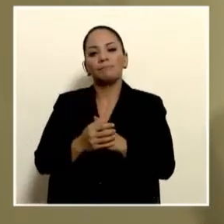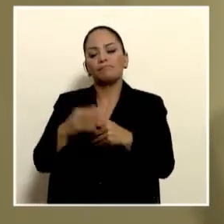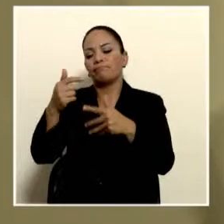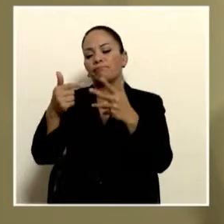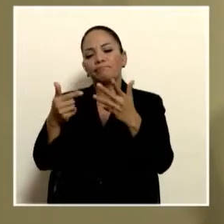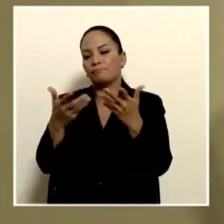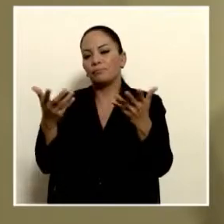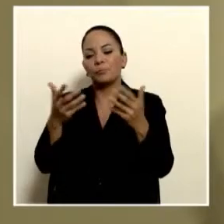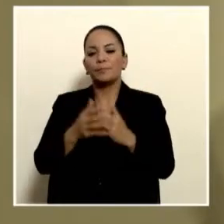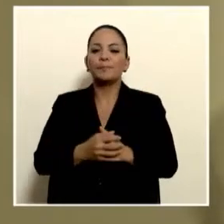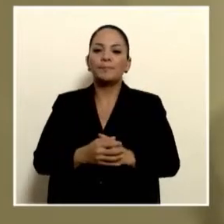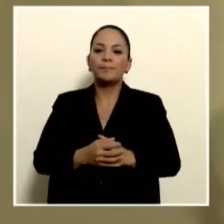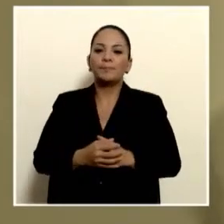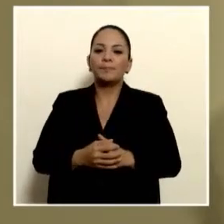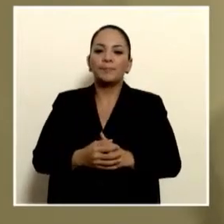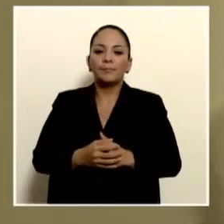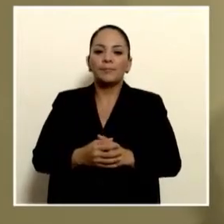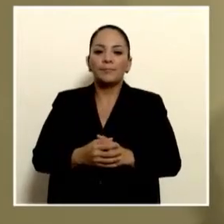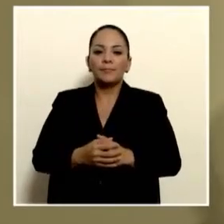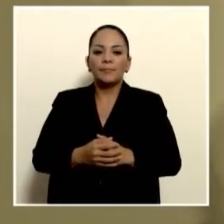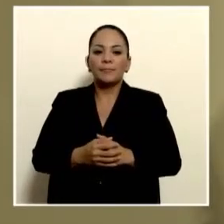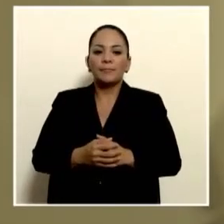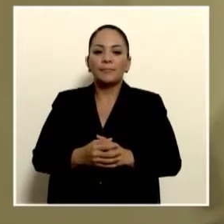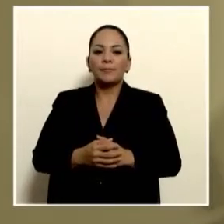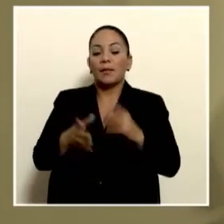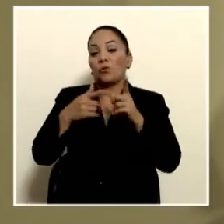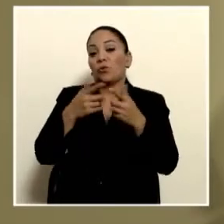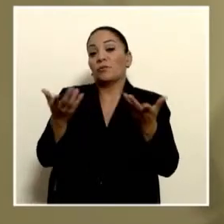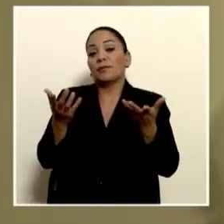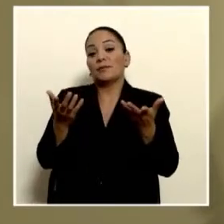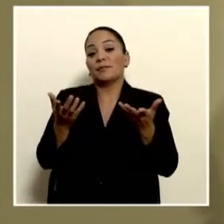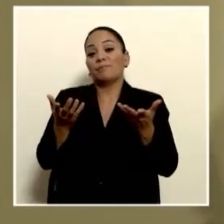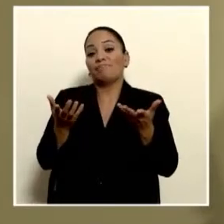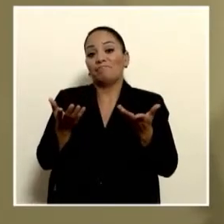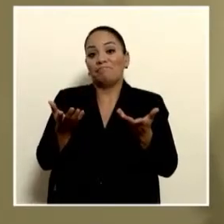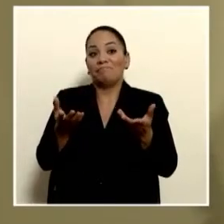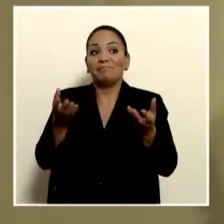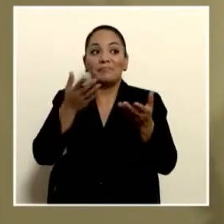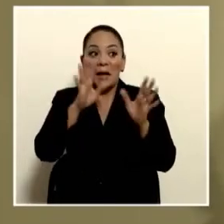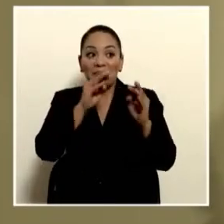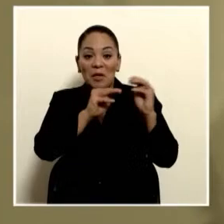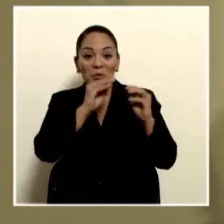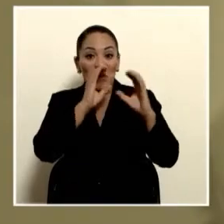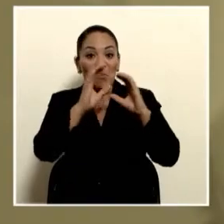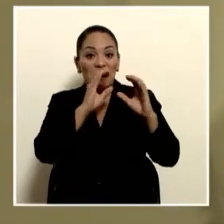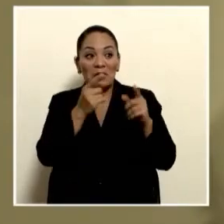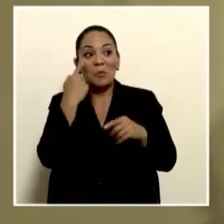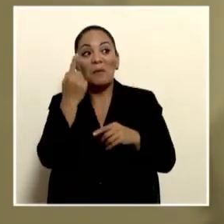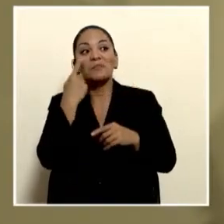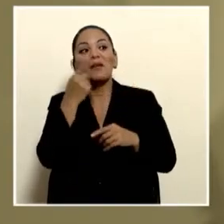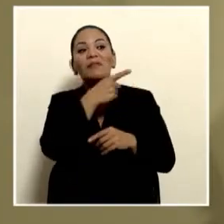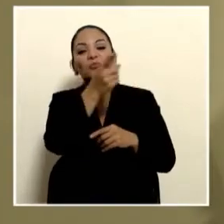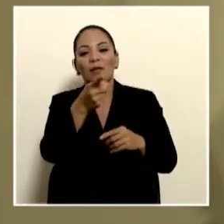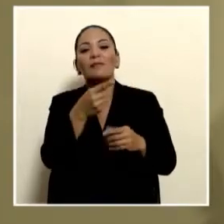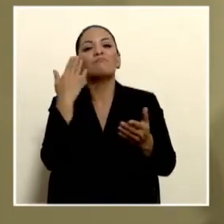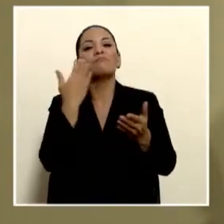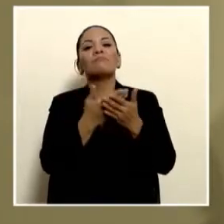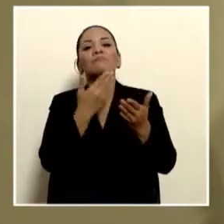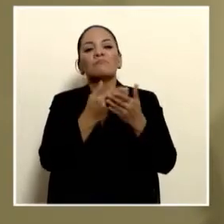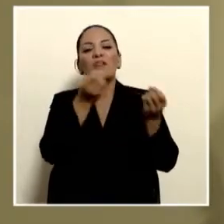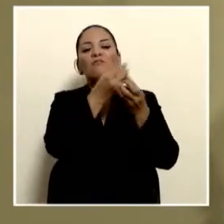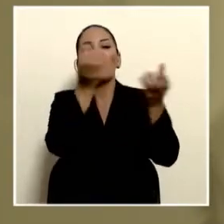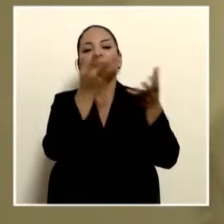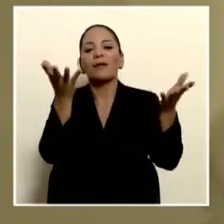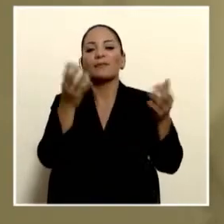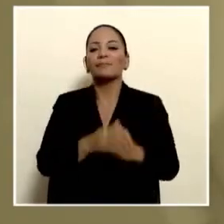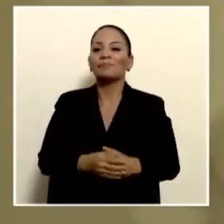etcétera. Entonces, ahí les dejo la bola picando a ciertos medios, a ver si lo van a informar esto.